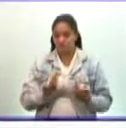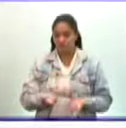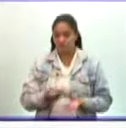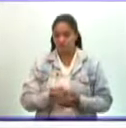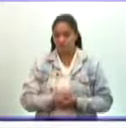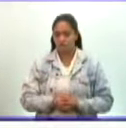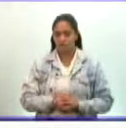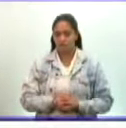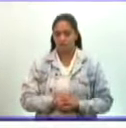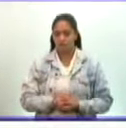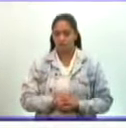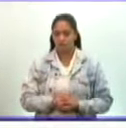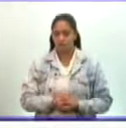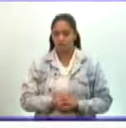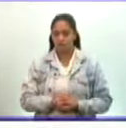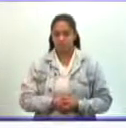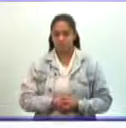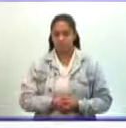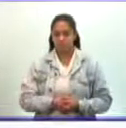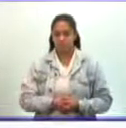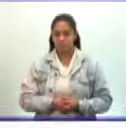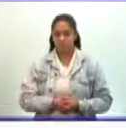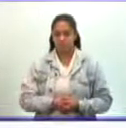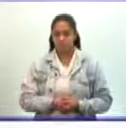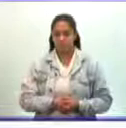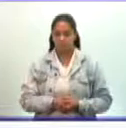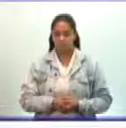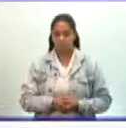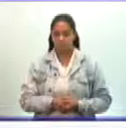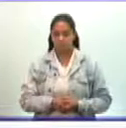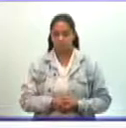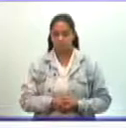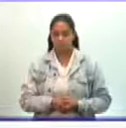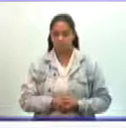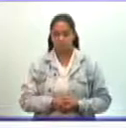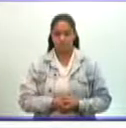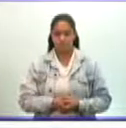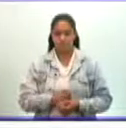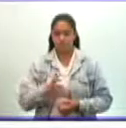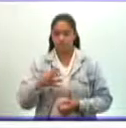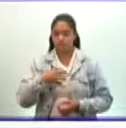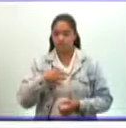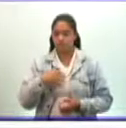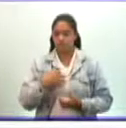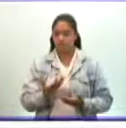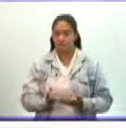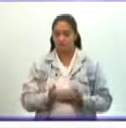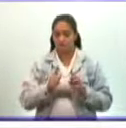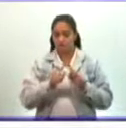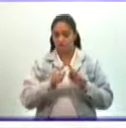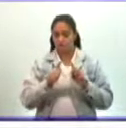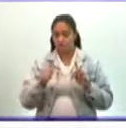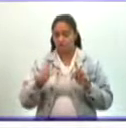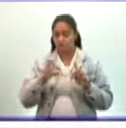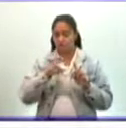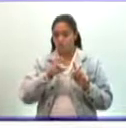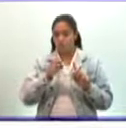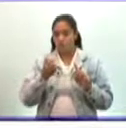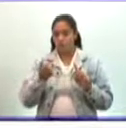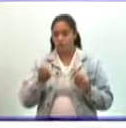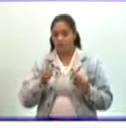sea, cuál de estas partes podemos aplicar. Si tenemos entonces el segmento A y